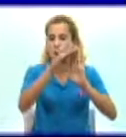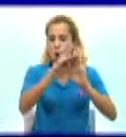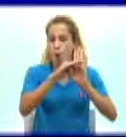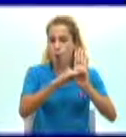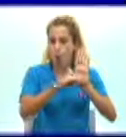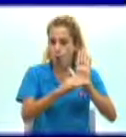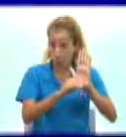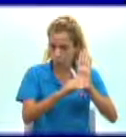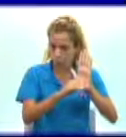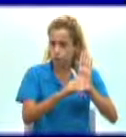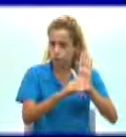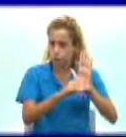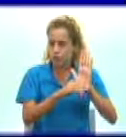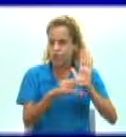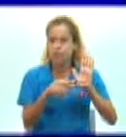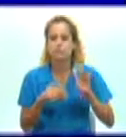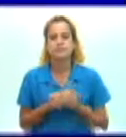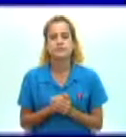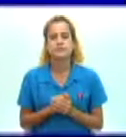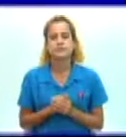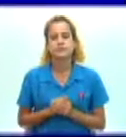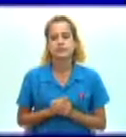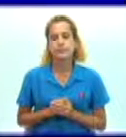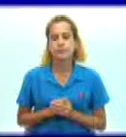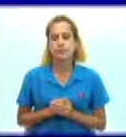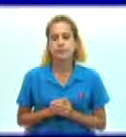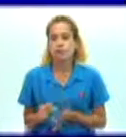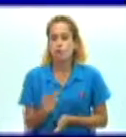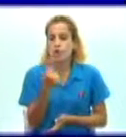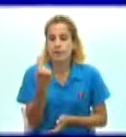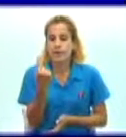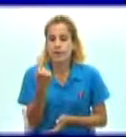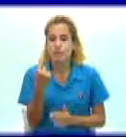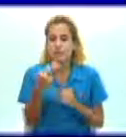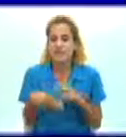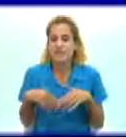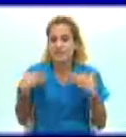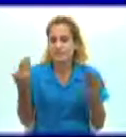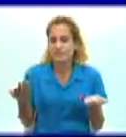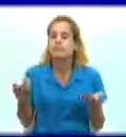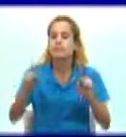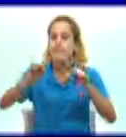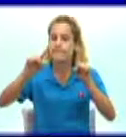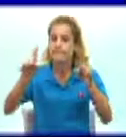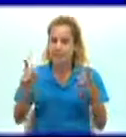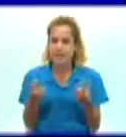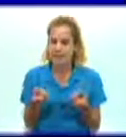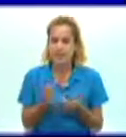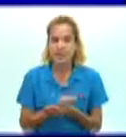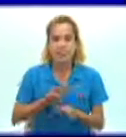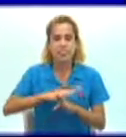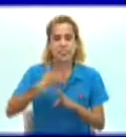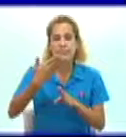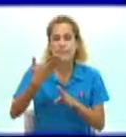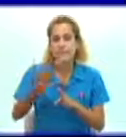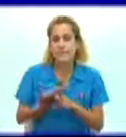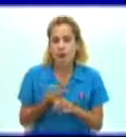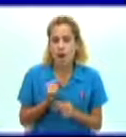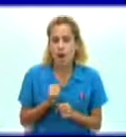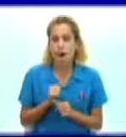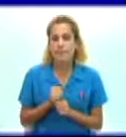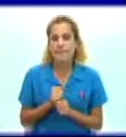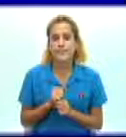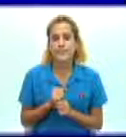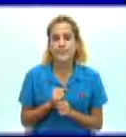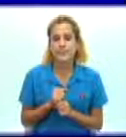prioridad que tienen las operaciones. En este caso, lo primero que se hace son los paréntesis. Después realizamos la